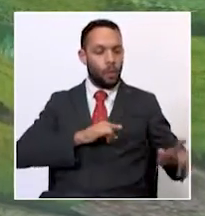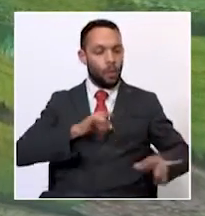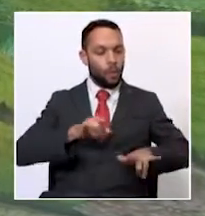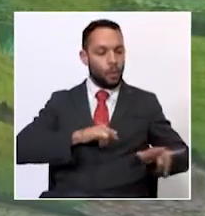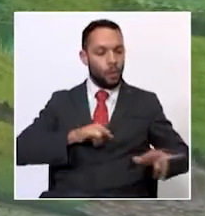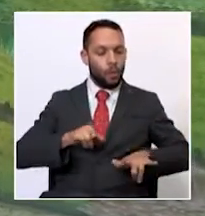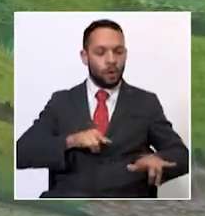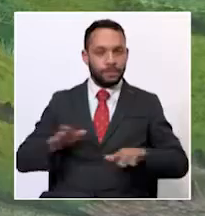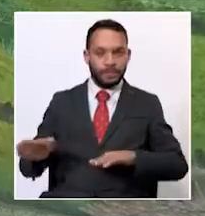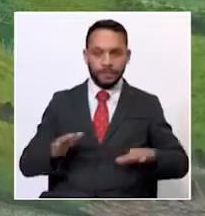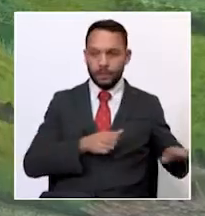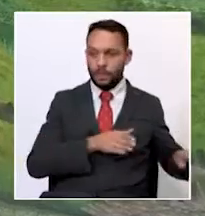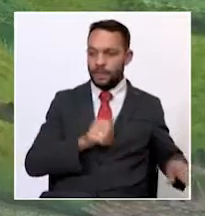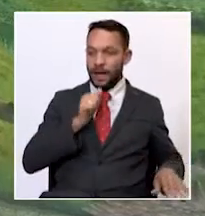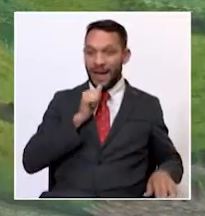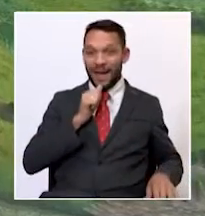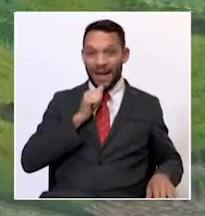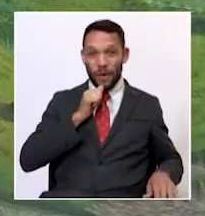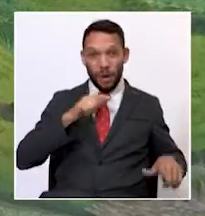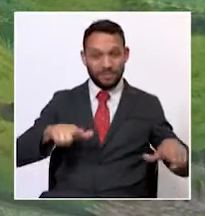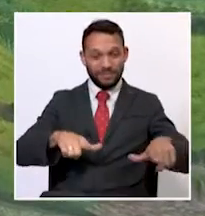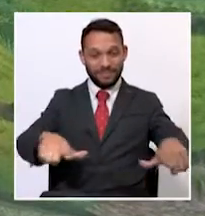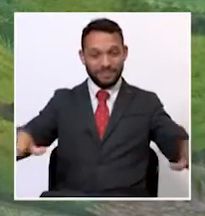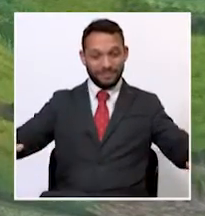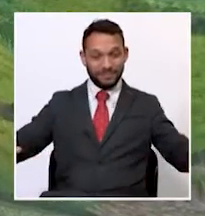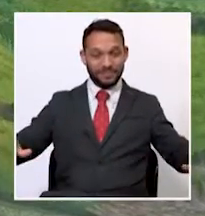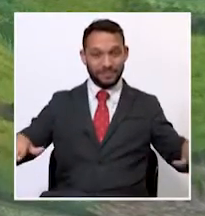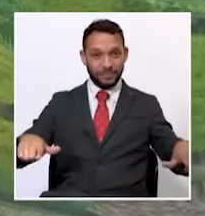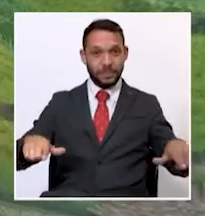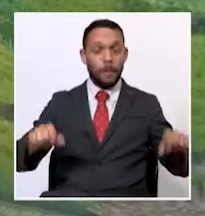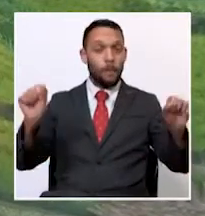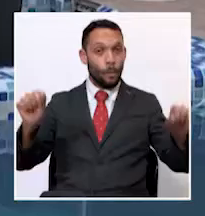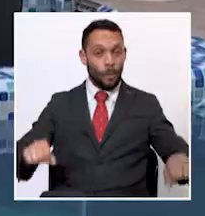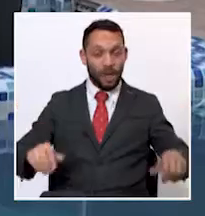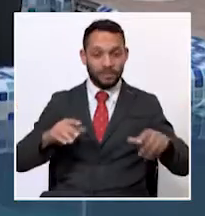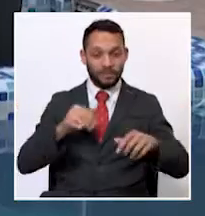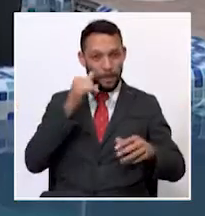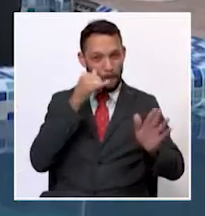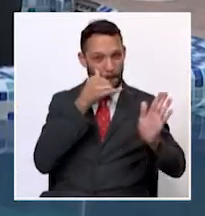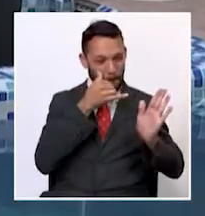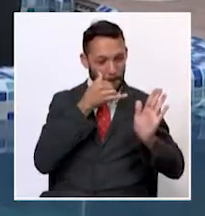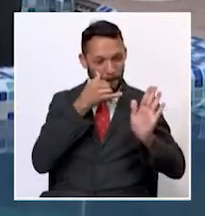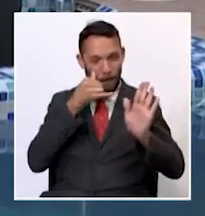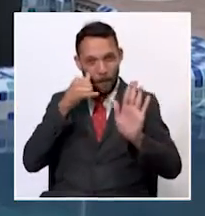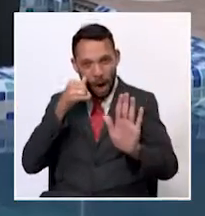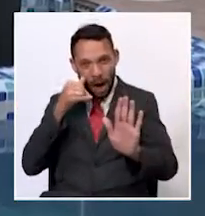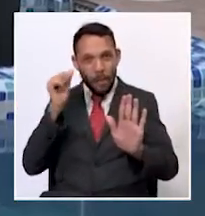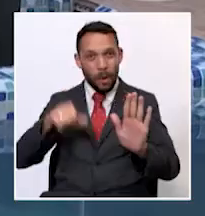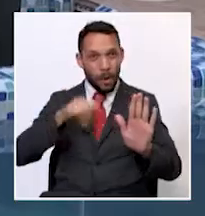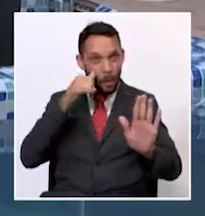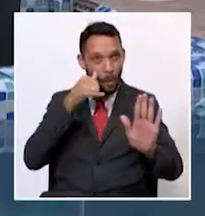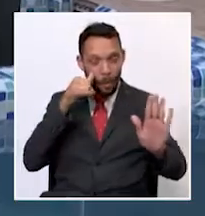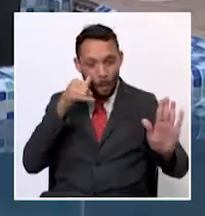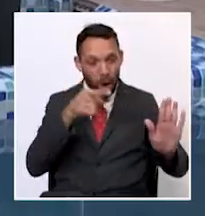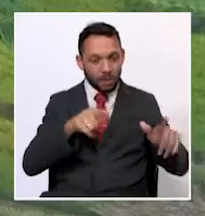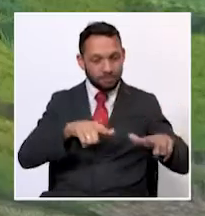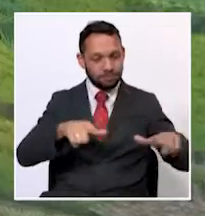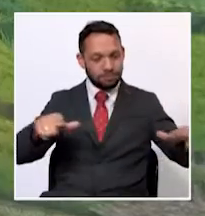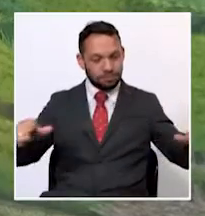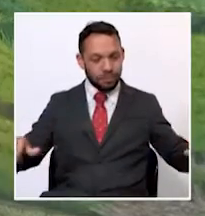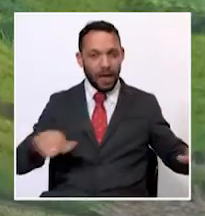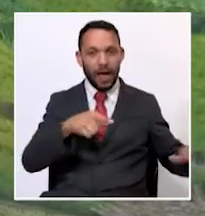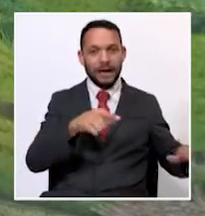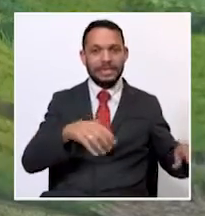estoy al lado de una de las piscinas nuestras, si quiere vamos a ir abriendo la piscina porque siempre está cubierta para conservar la